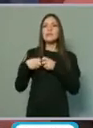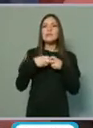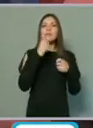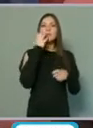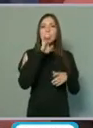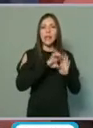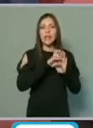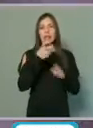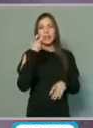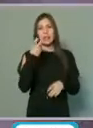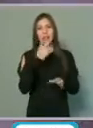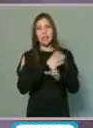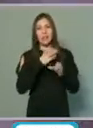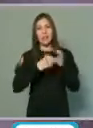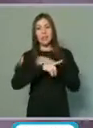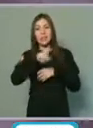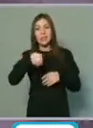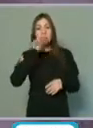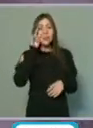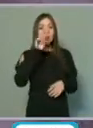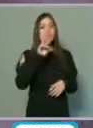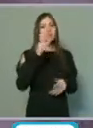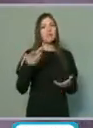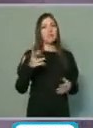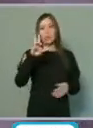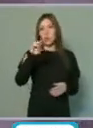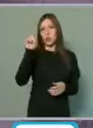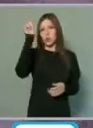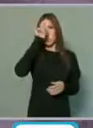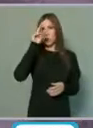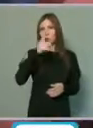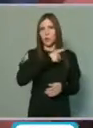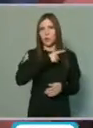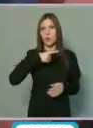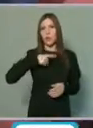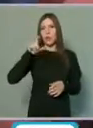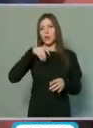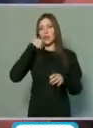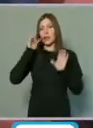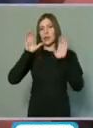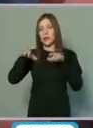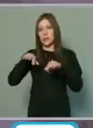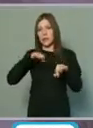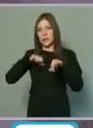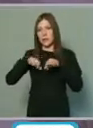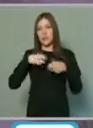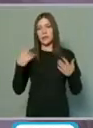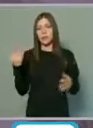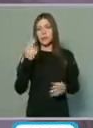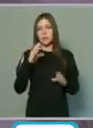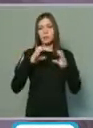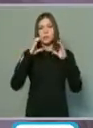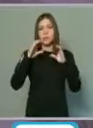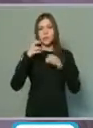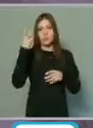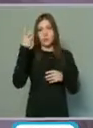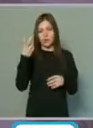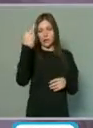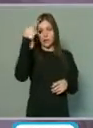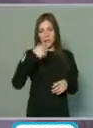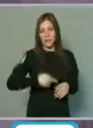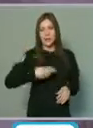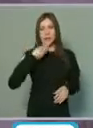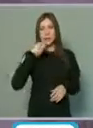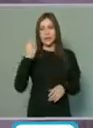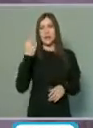de comportamientos es algo que no se recomienda para, evidentemente, el ámbito laboral. Entonces, hay que cuidar tu pulcritud, ¿no? Que tengas